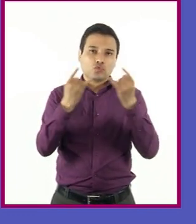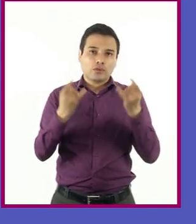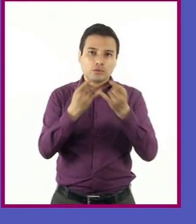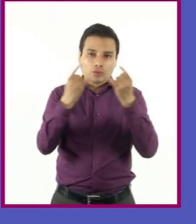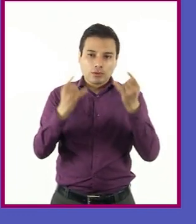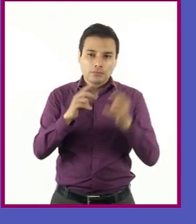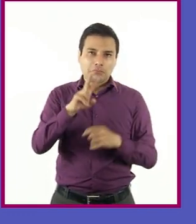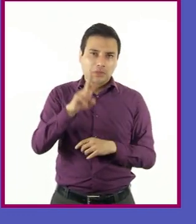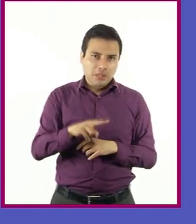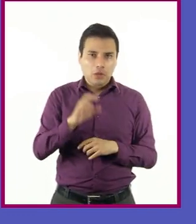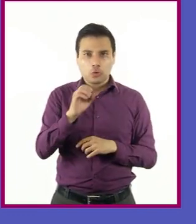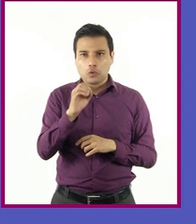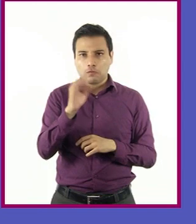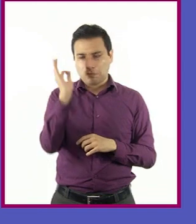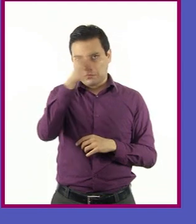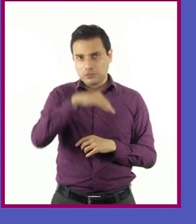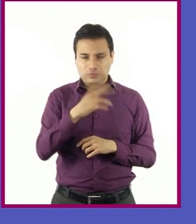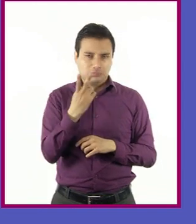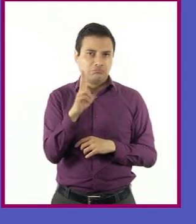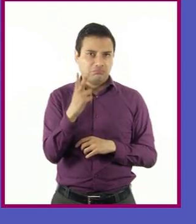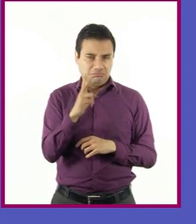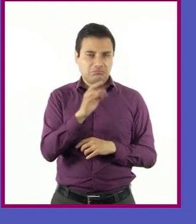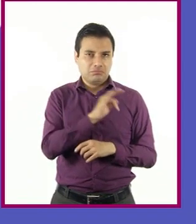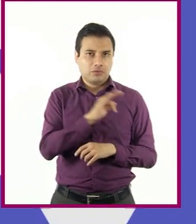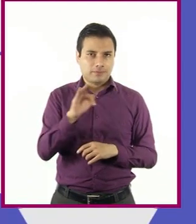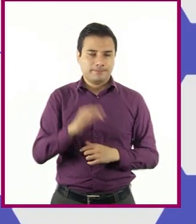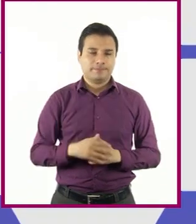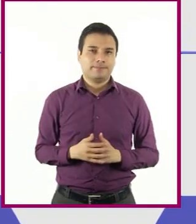acontecimientos reales o imaginarios.